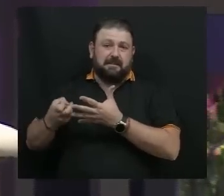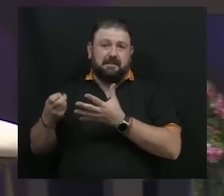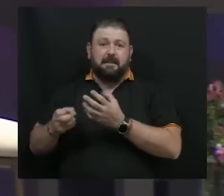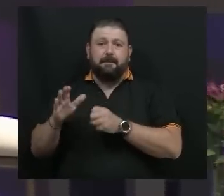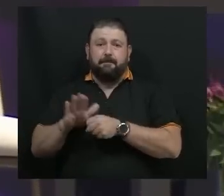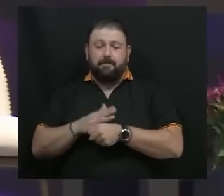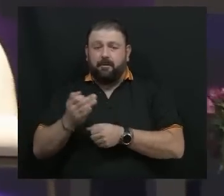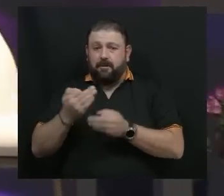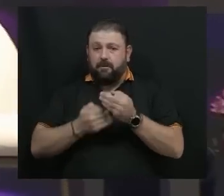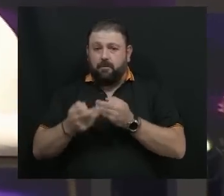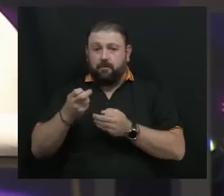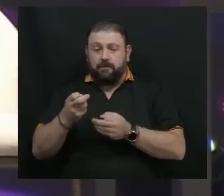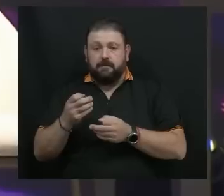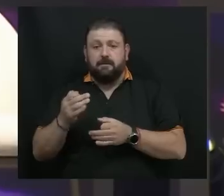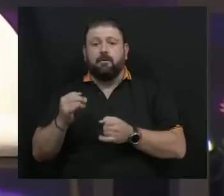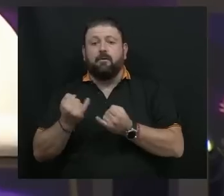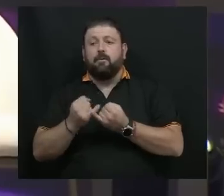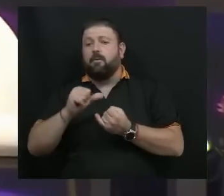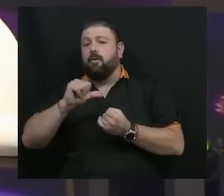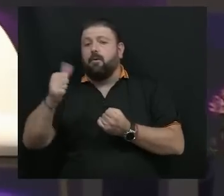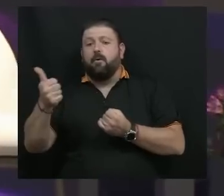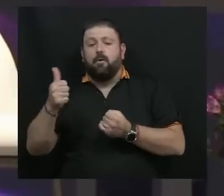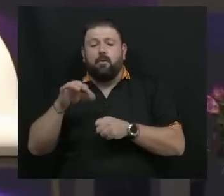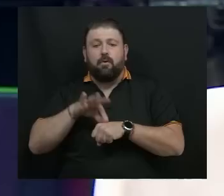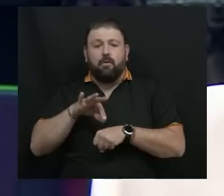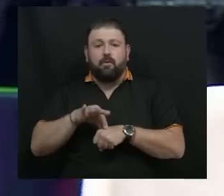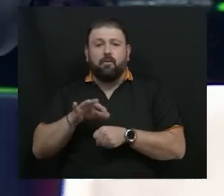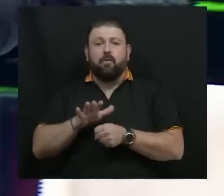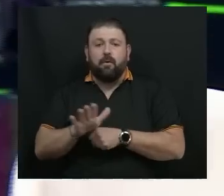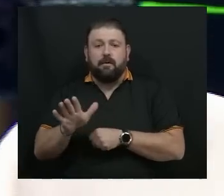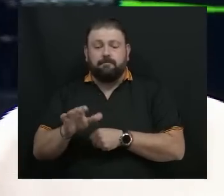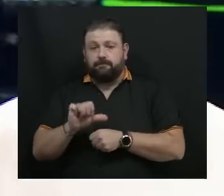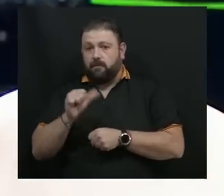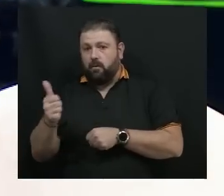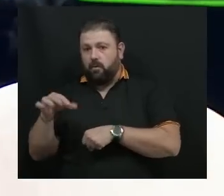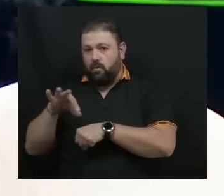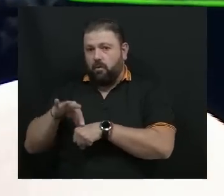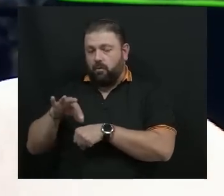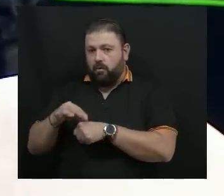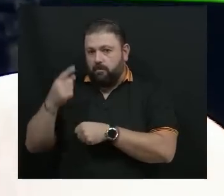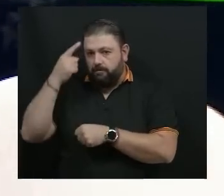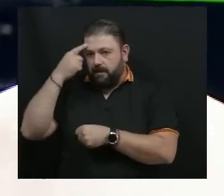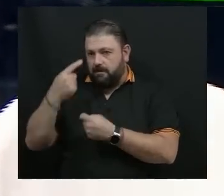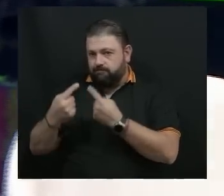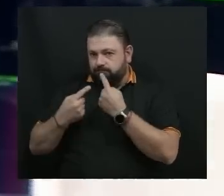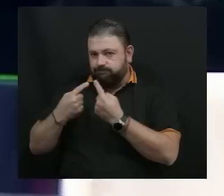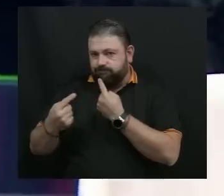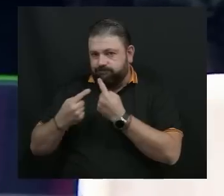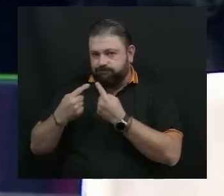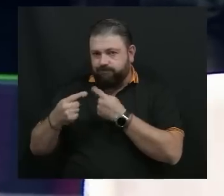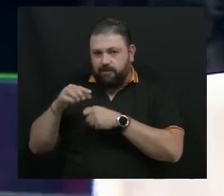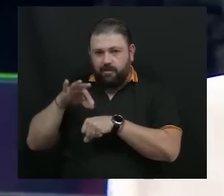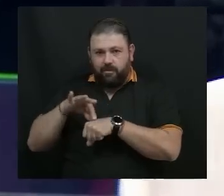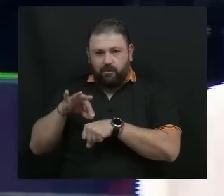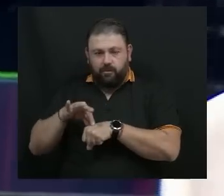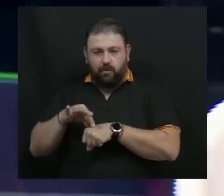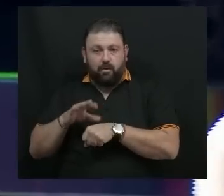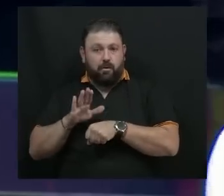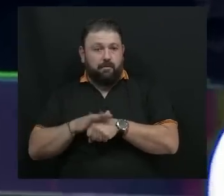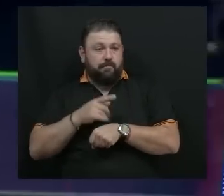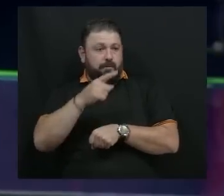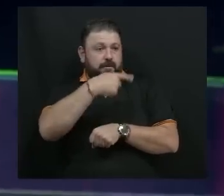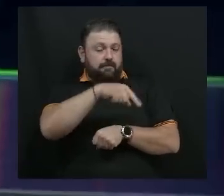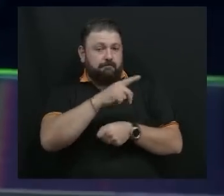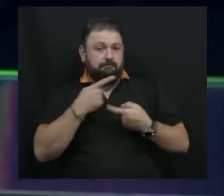de la clínica o con otro cirujano? Pues con otro cirujano, ¿están de acuerdo? Él no se pone a discutir la cirugía con el vigilante o